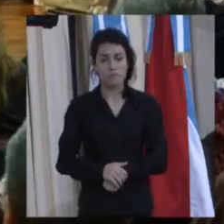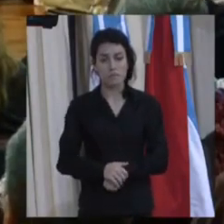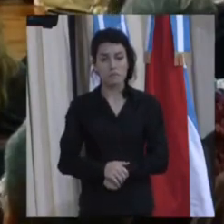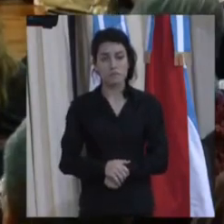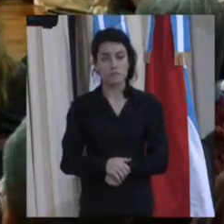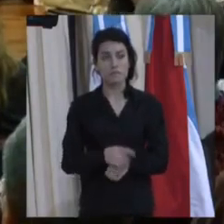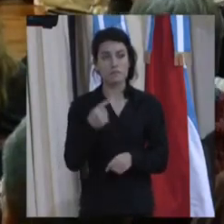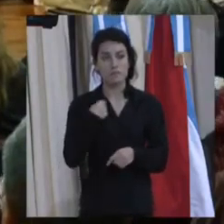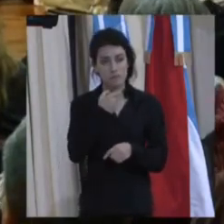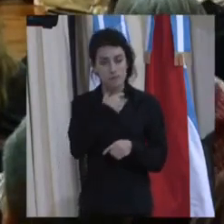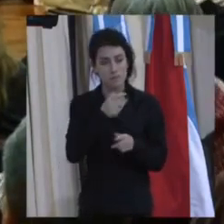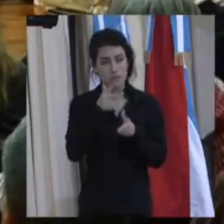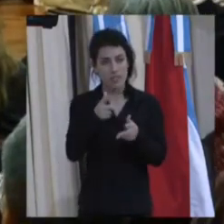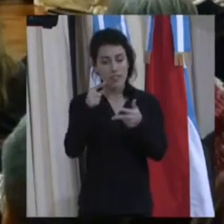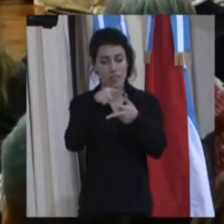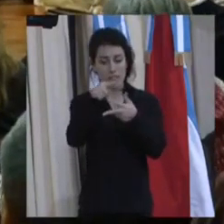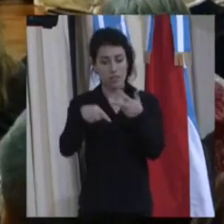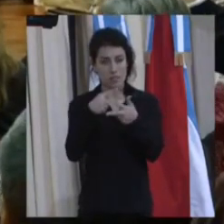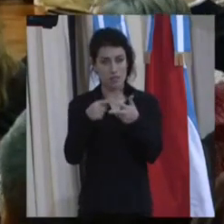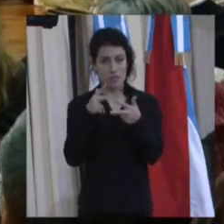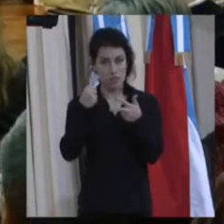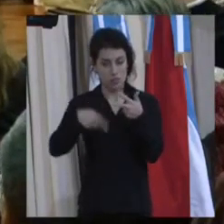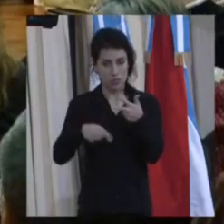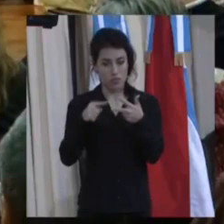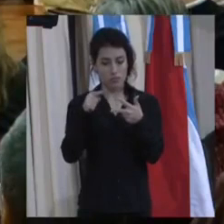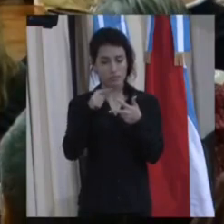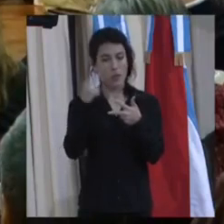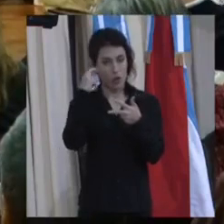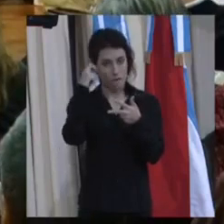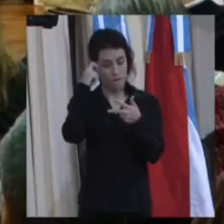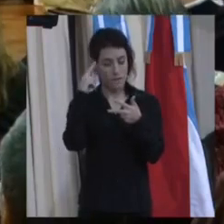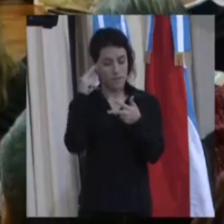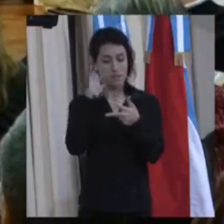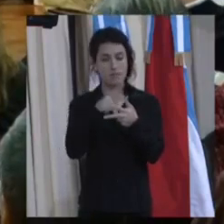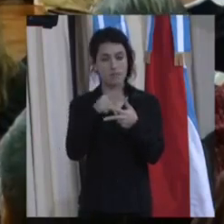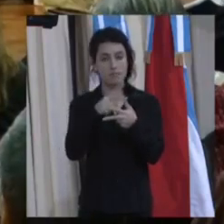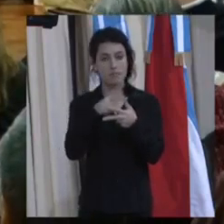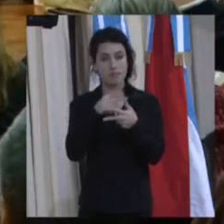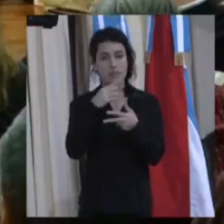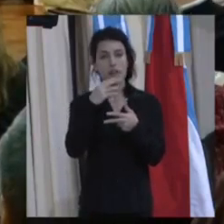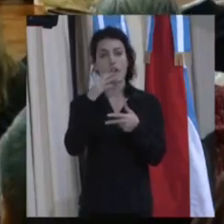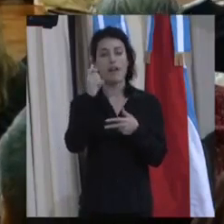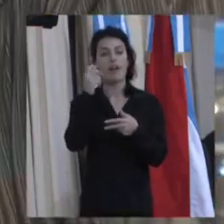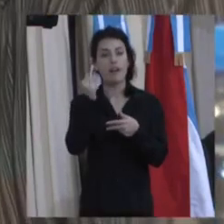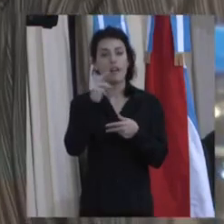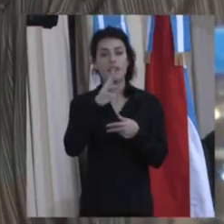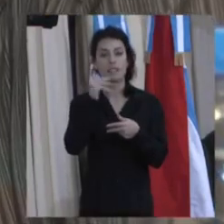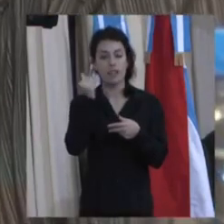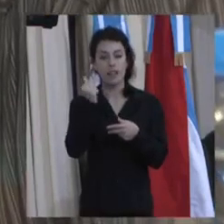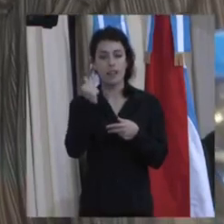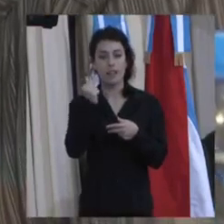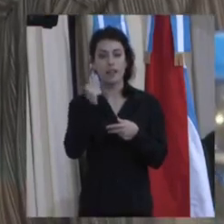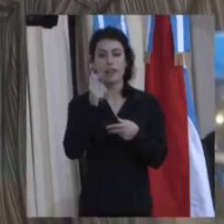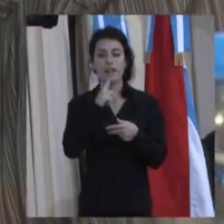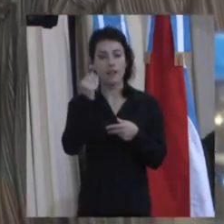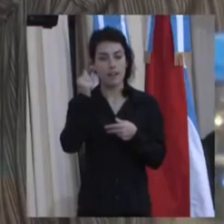señalar tres cosas de esta conferencia. En primer lugar, que a diferencia de la conferencia de Cartagena, la CRES